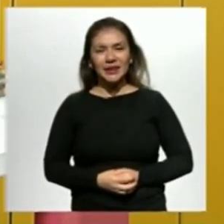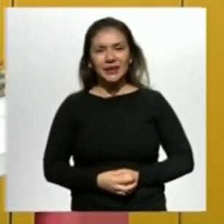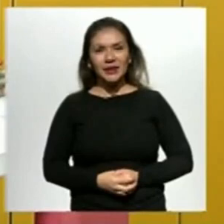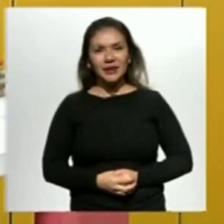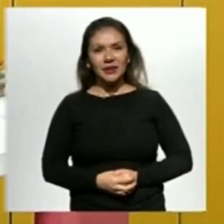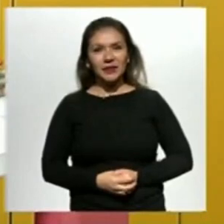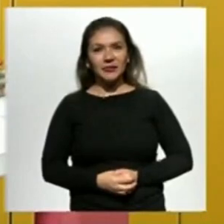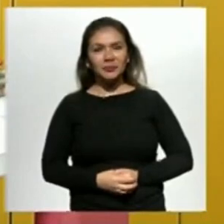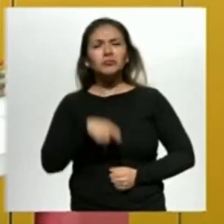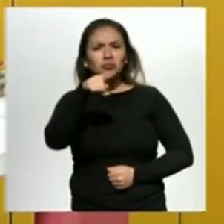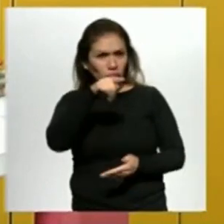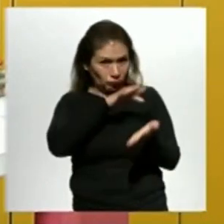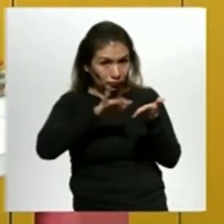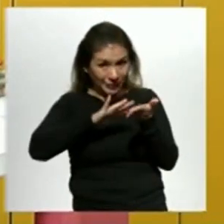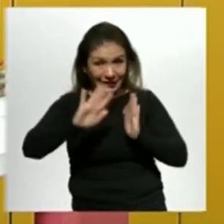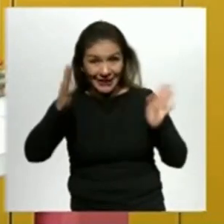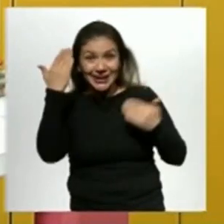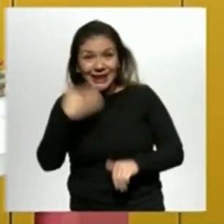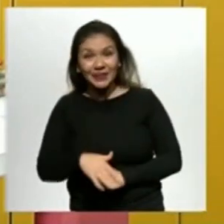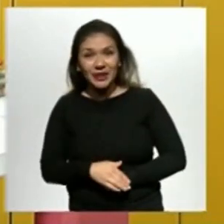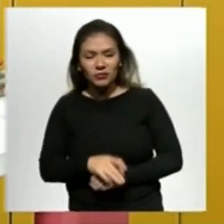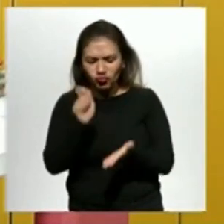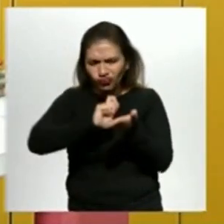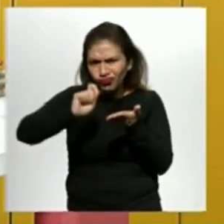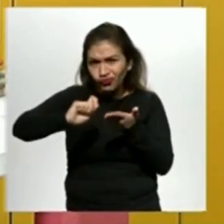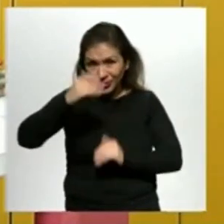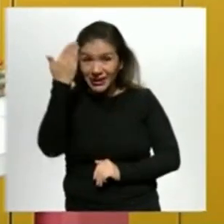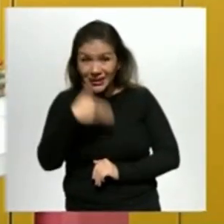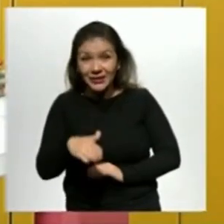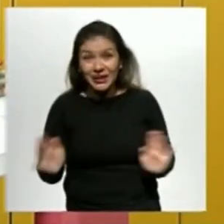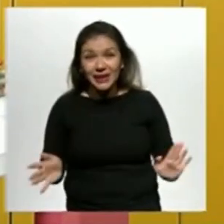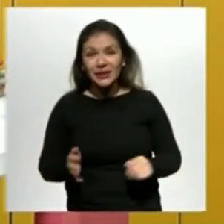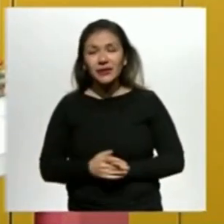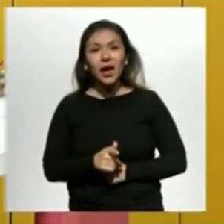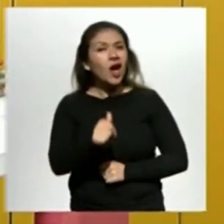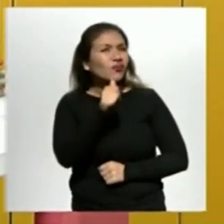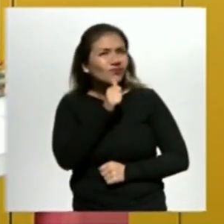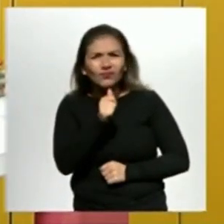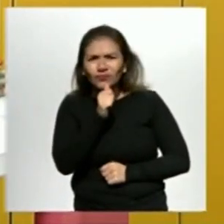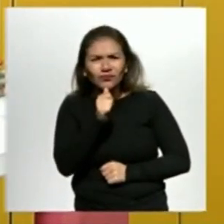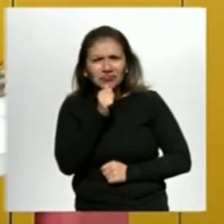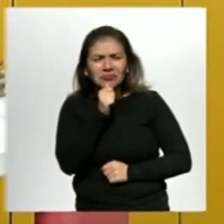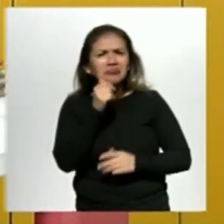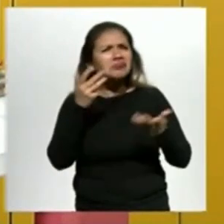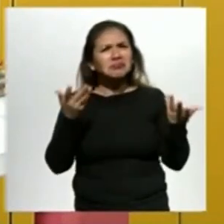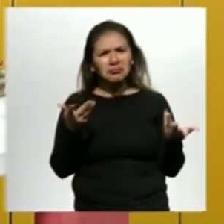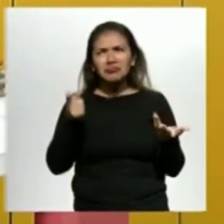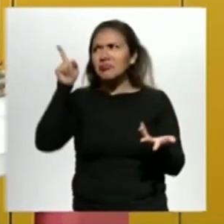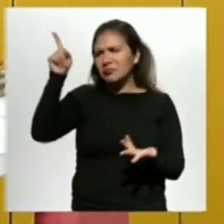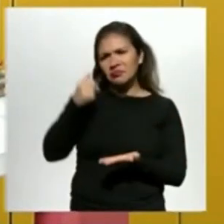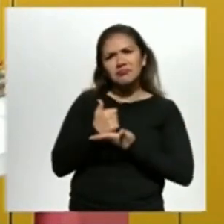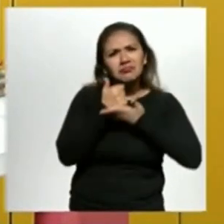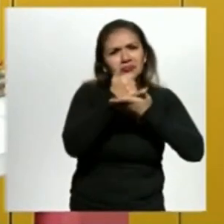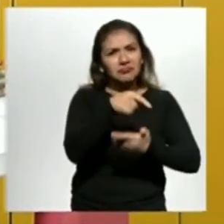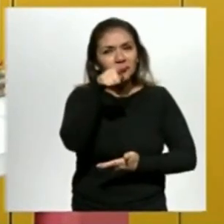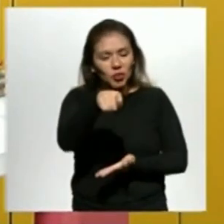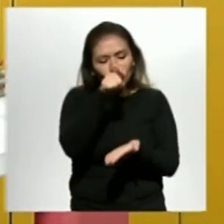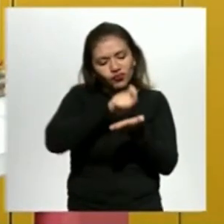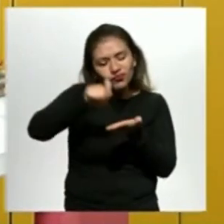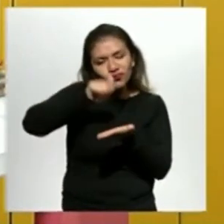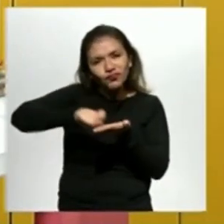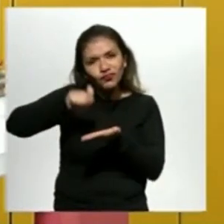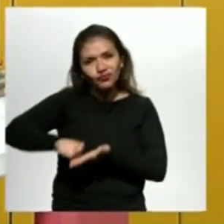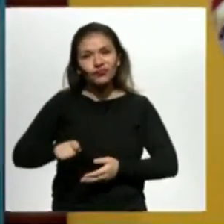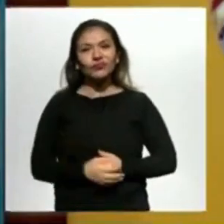¿Qué tal andas en lectura? ¿Y en escritura? Si todavía no sabes leer o escribir, ella o él te ayudarán a escribir tus